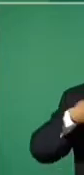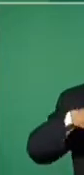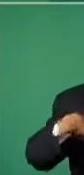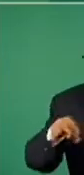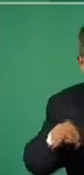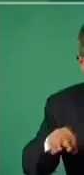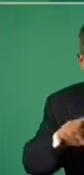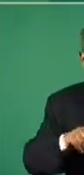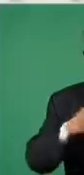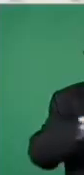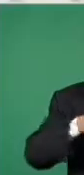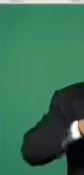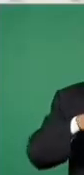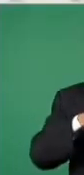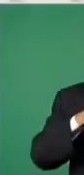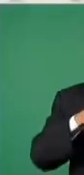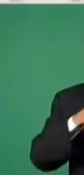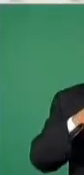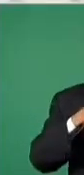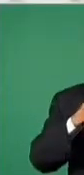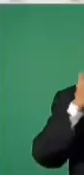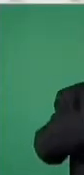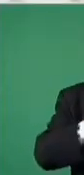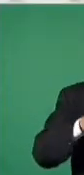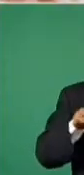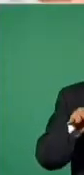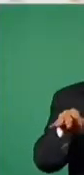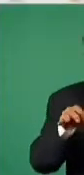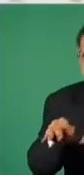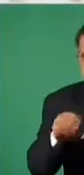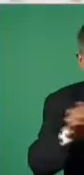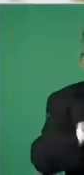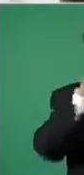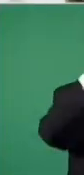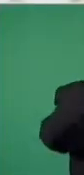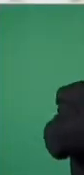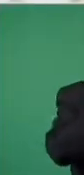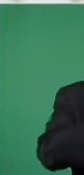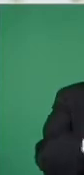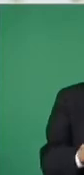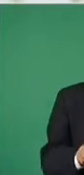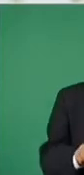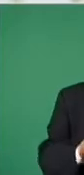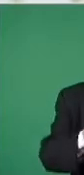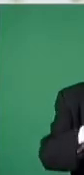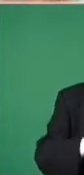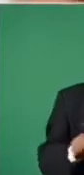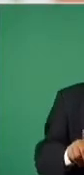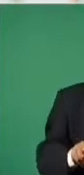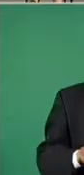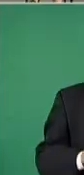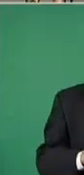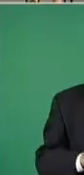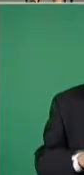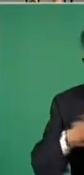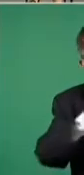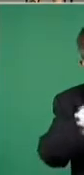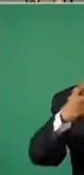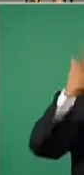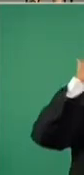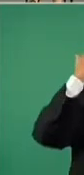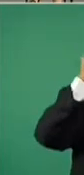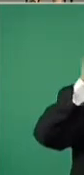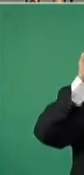no confundir a trabajadores con los directivos. O sea, de antes, incluso los dirigentes